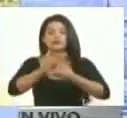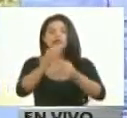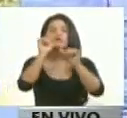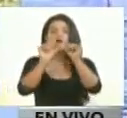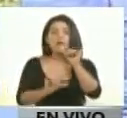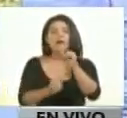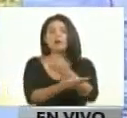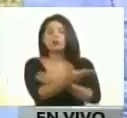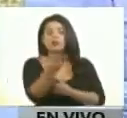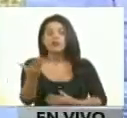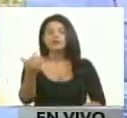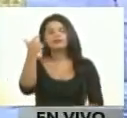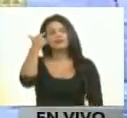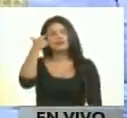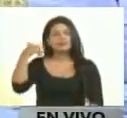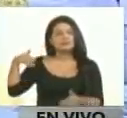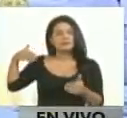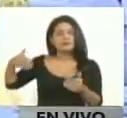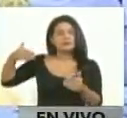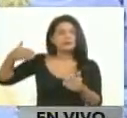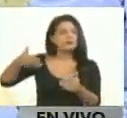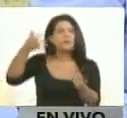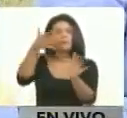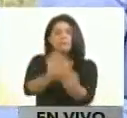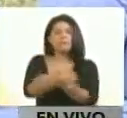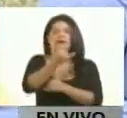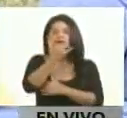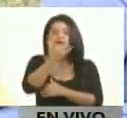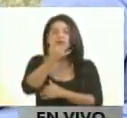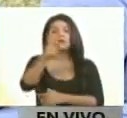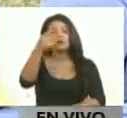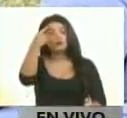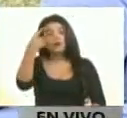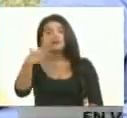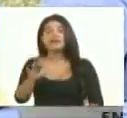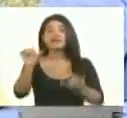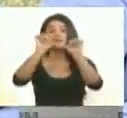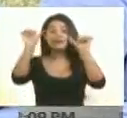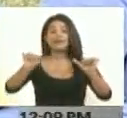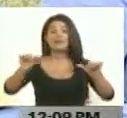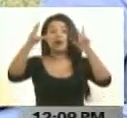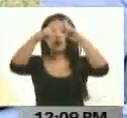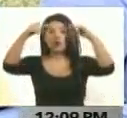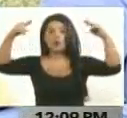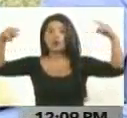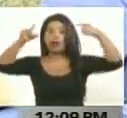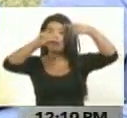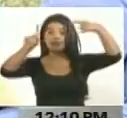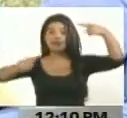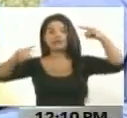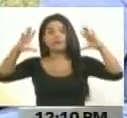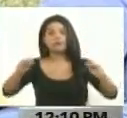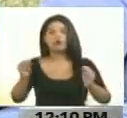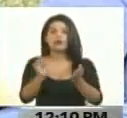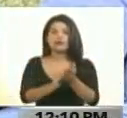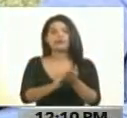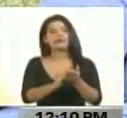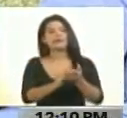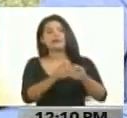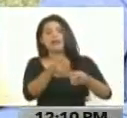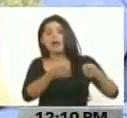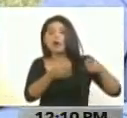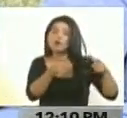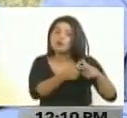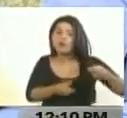últimos acontecimientos en donde ha sido saboteado el sistema eléctrico. El día de ayer,